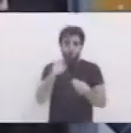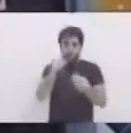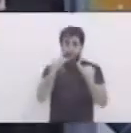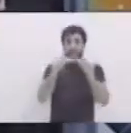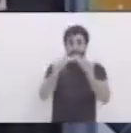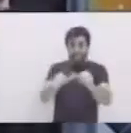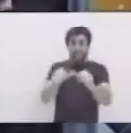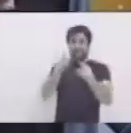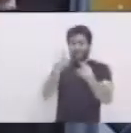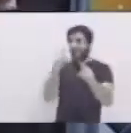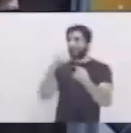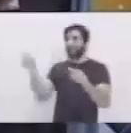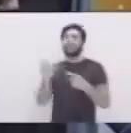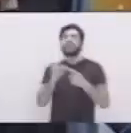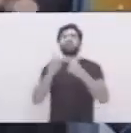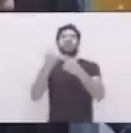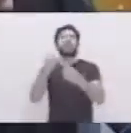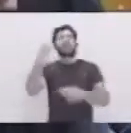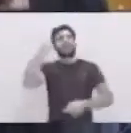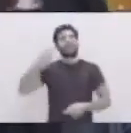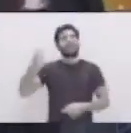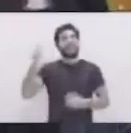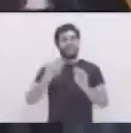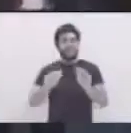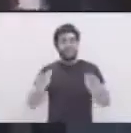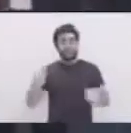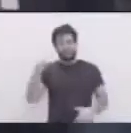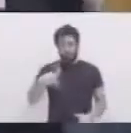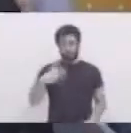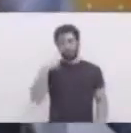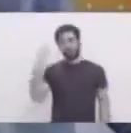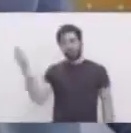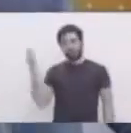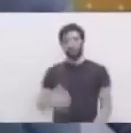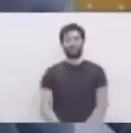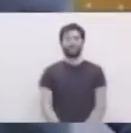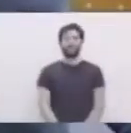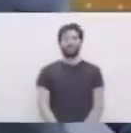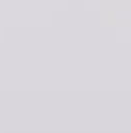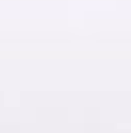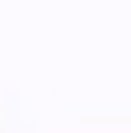porque seguimos con más del especial del Día del Niño en Aprendo en Casa.